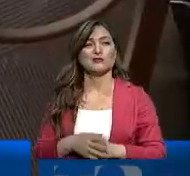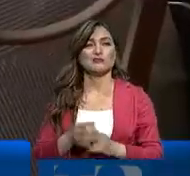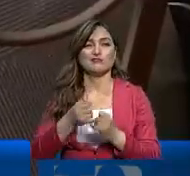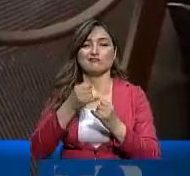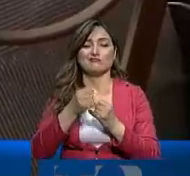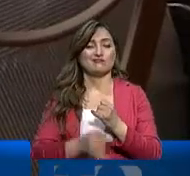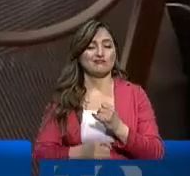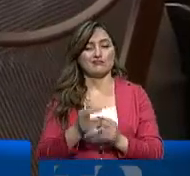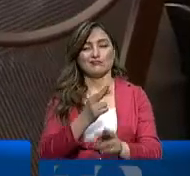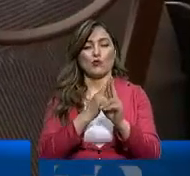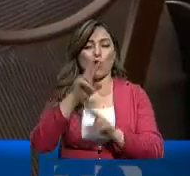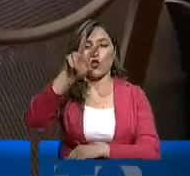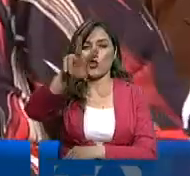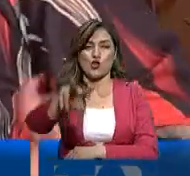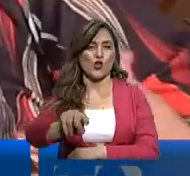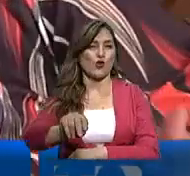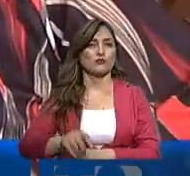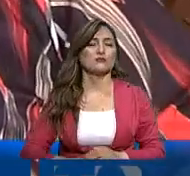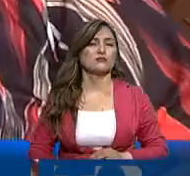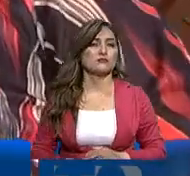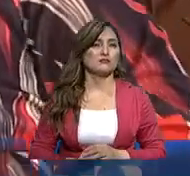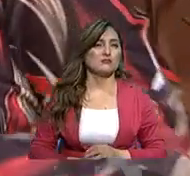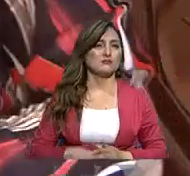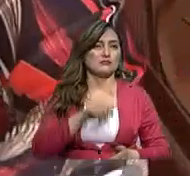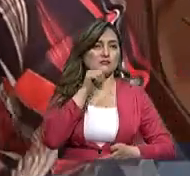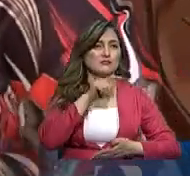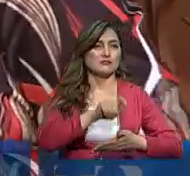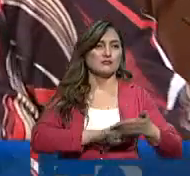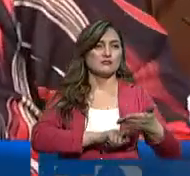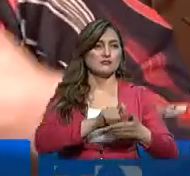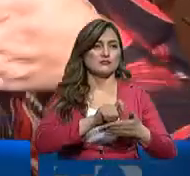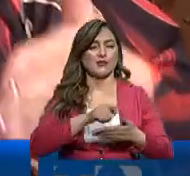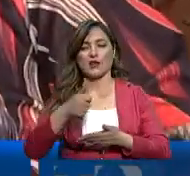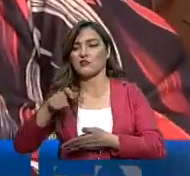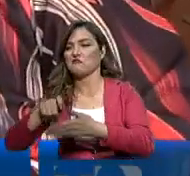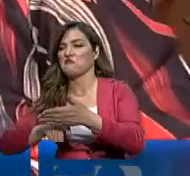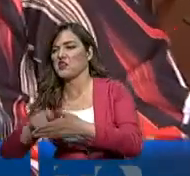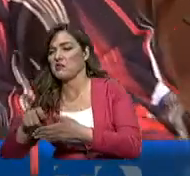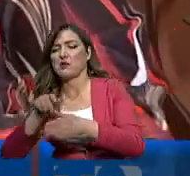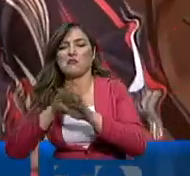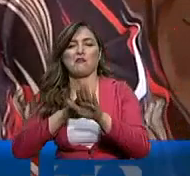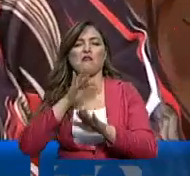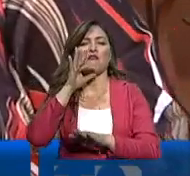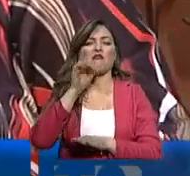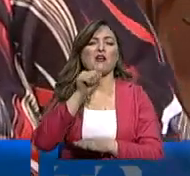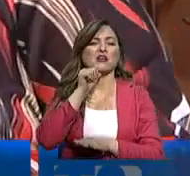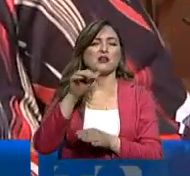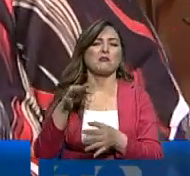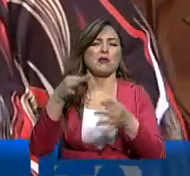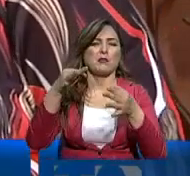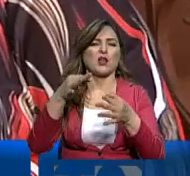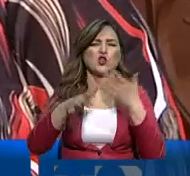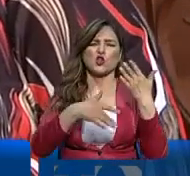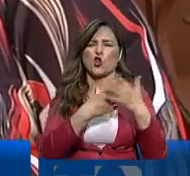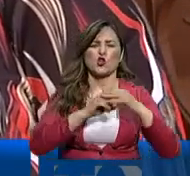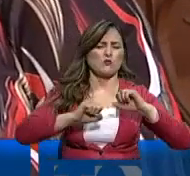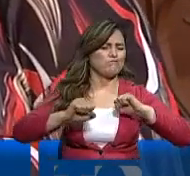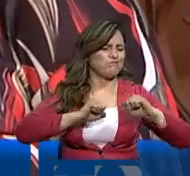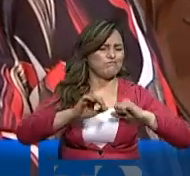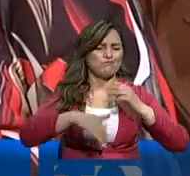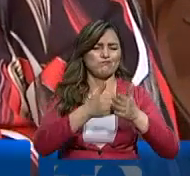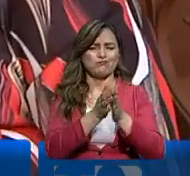al final la respuesta fue negativa que faltaba una firma que faltaba otra firma que faltaba un papel lo hacíamos poquísimos